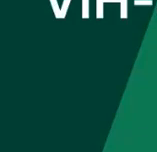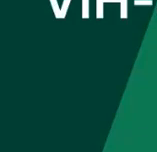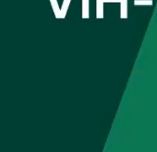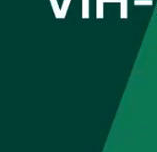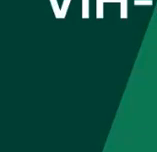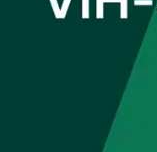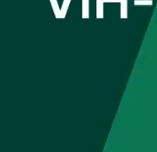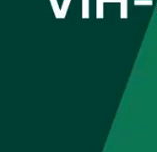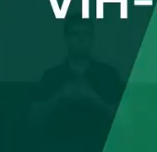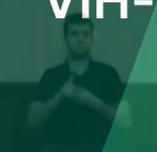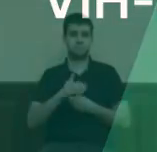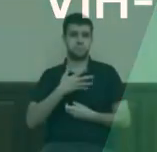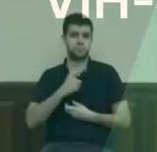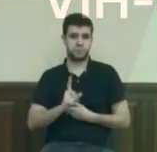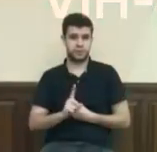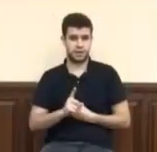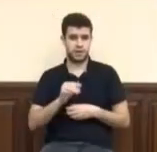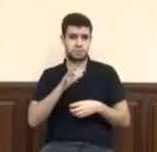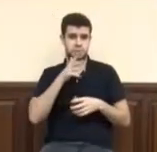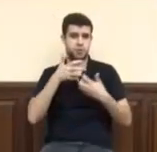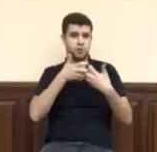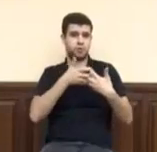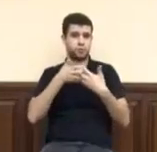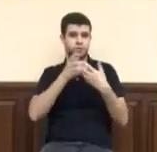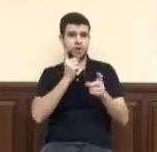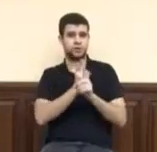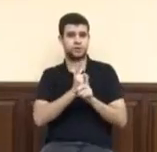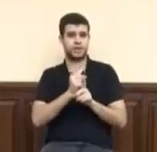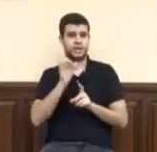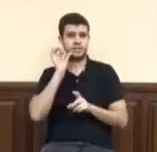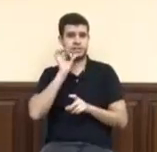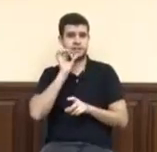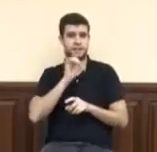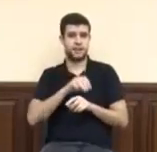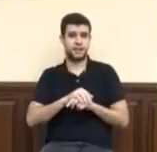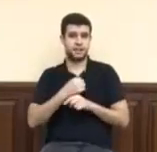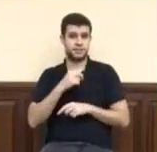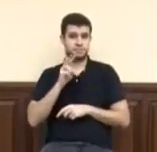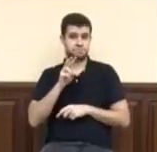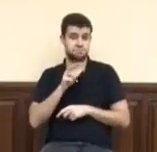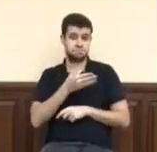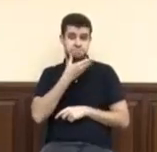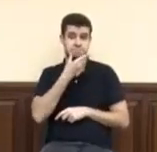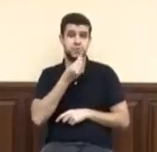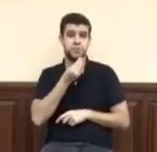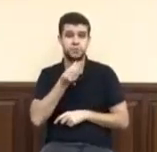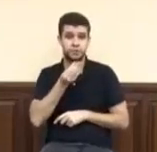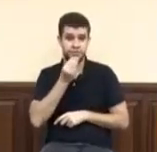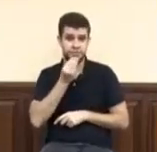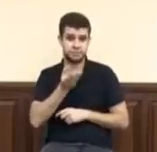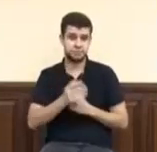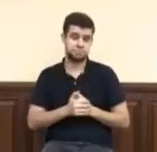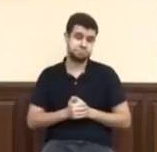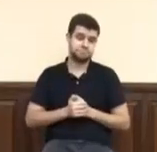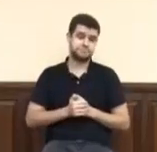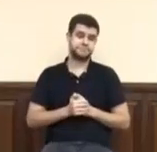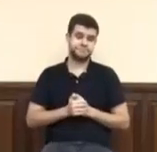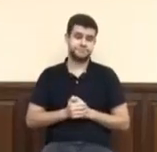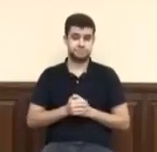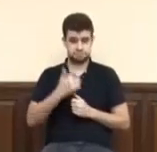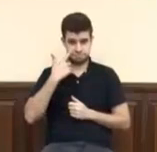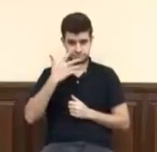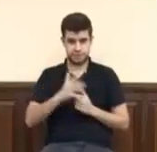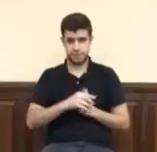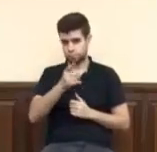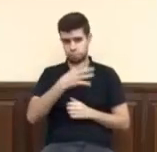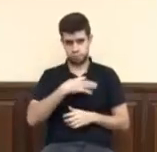declaración institucional por el Día Mundial de Lucha contra el SIDA. ¡Jo, qué bonito, qué bonitas palabras nos cuentan! Pues miren, se pueden poner